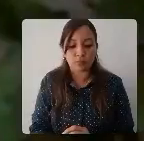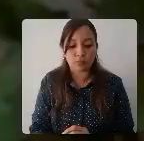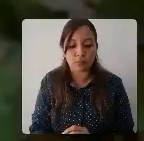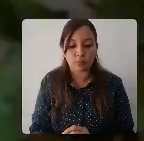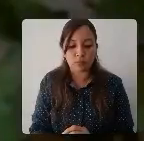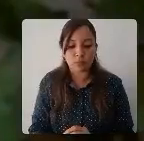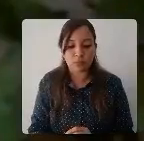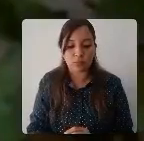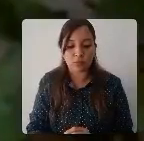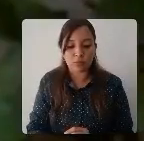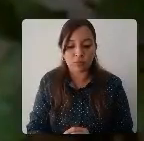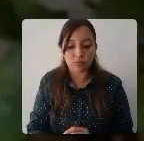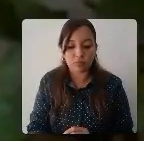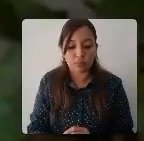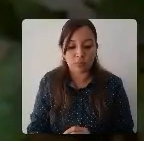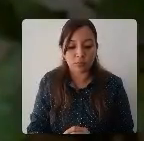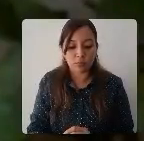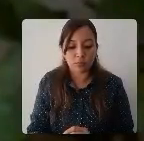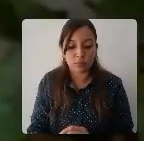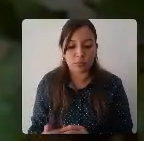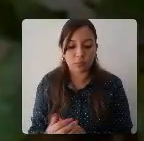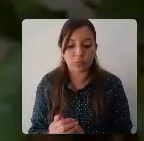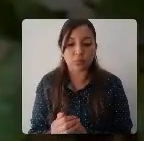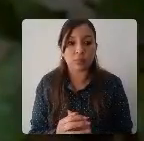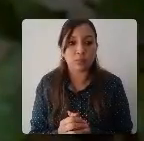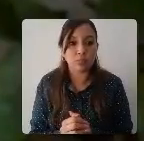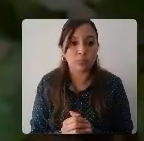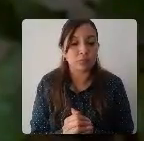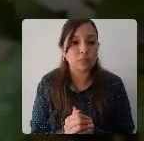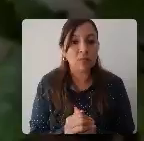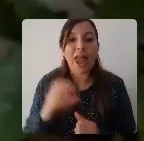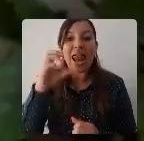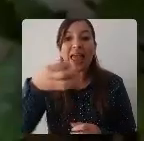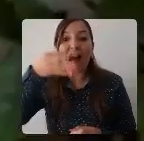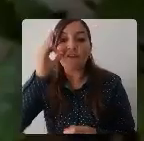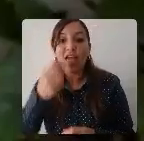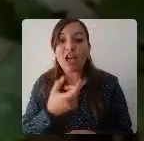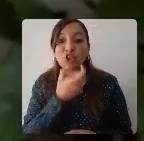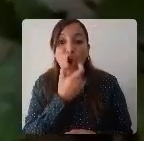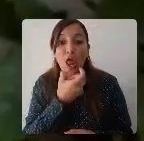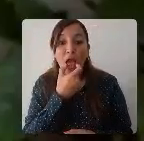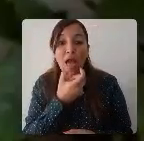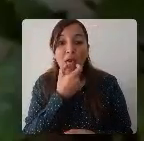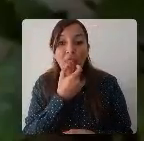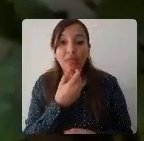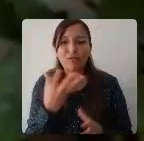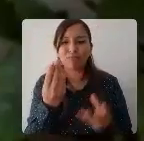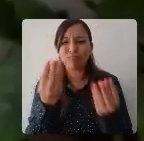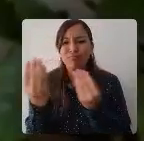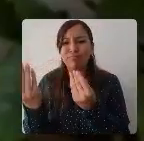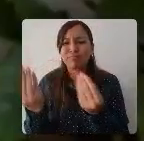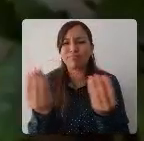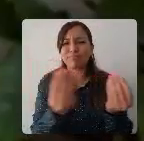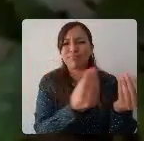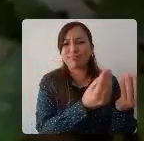Finalmente, tengo el gusto de presentar a Clara Mesa. Ella es actual presidente de la Asociación de Turismo Rural Sinchimarca,